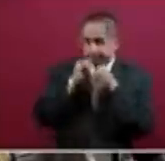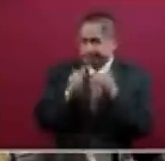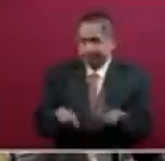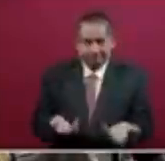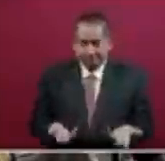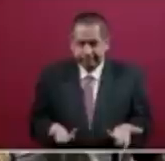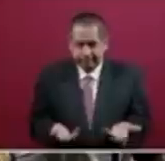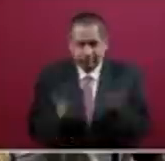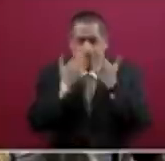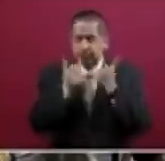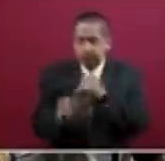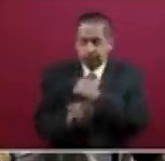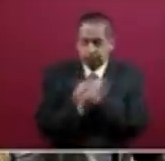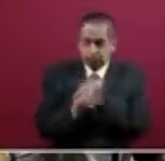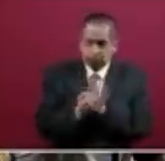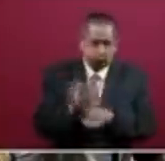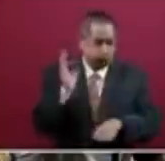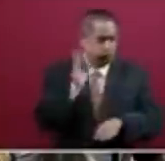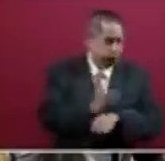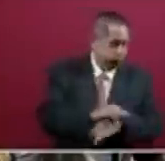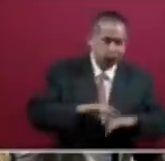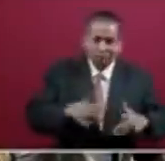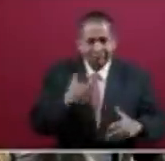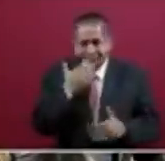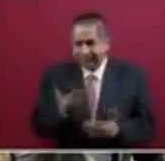sin protección.